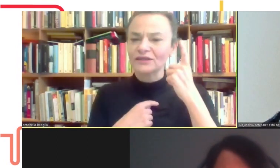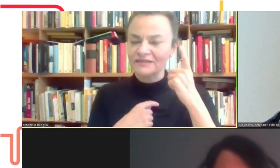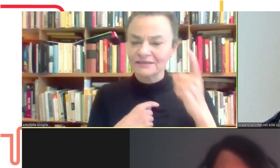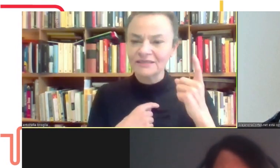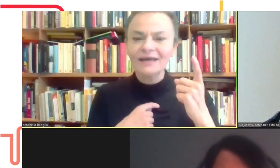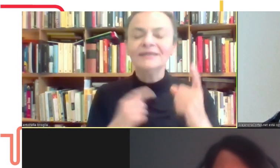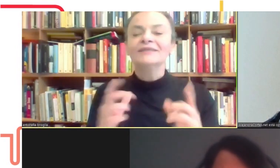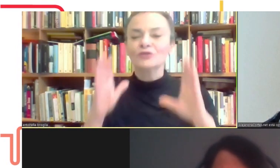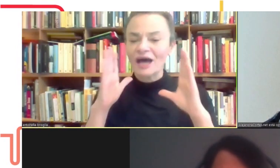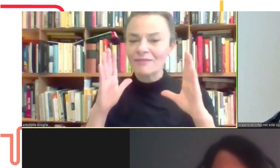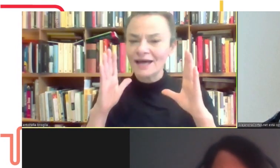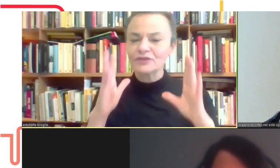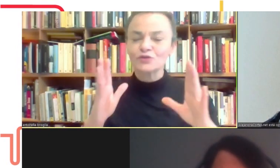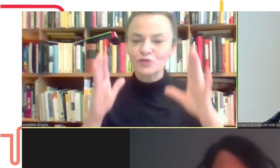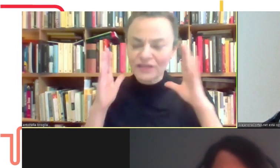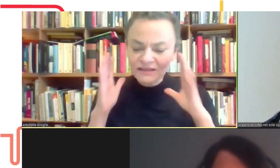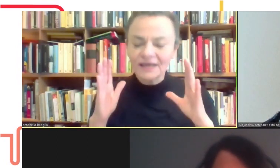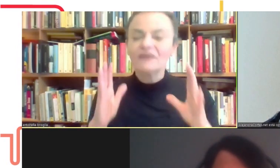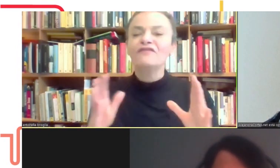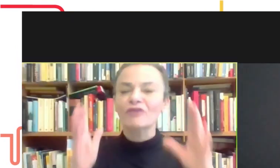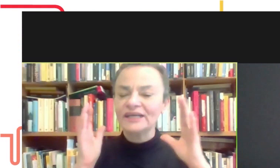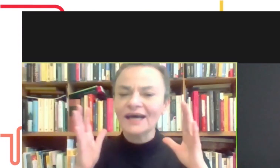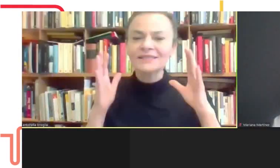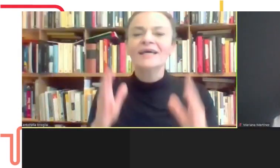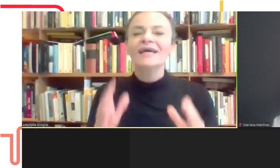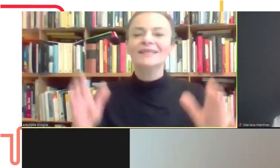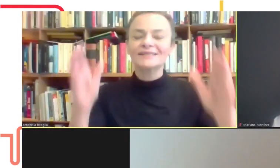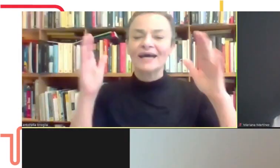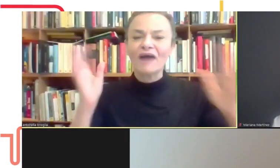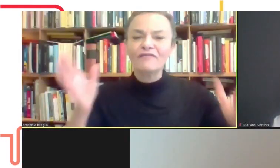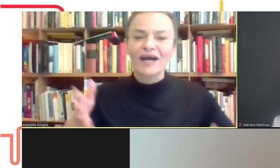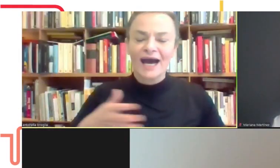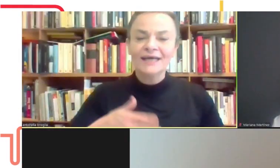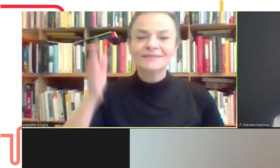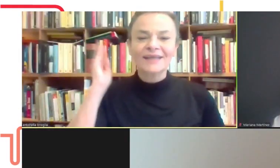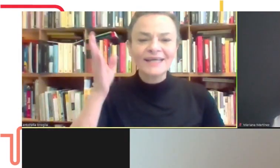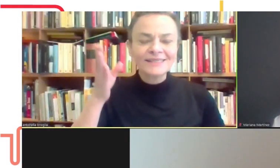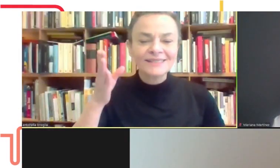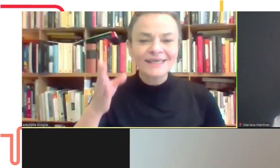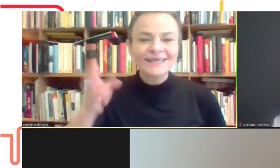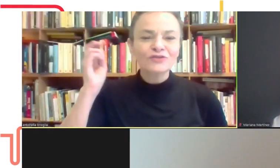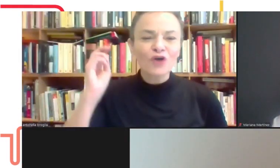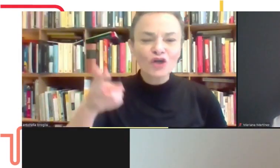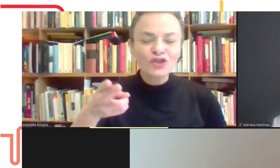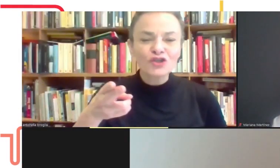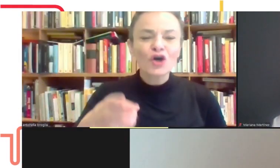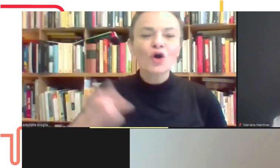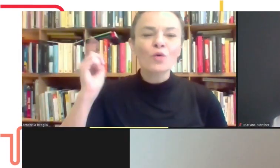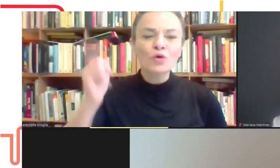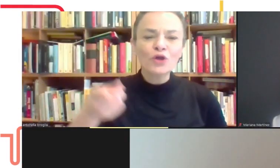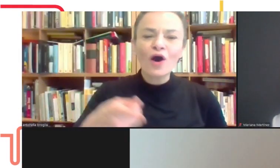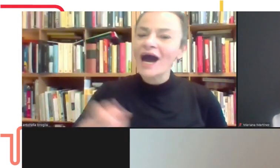minuto por iniciativa, nos habla de sus 10 favoritas en esta ráfaga. Tres, dos,